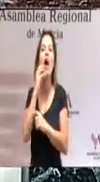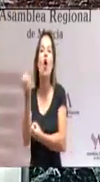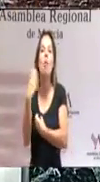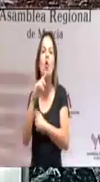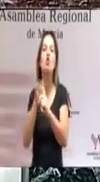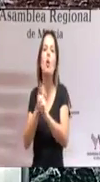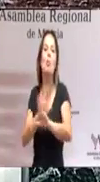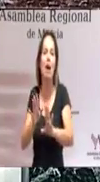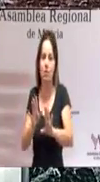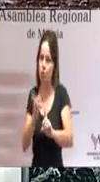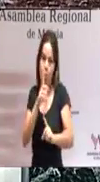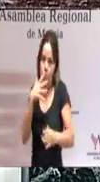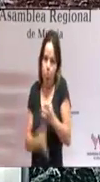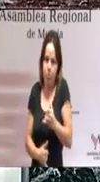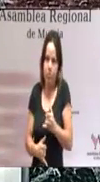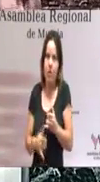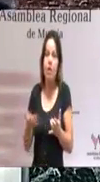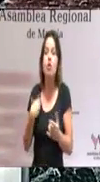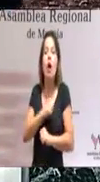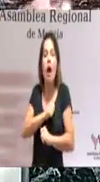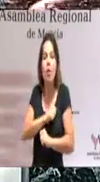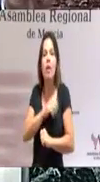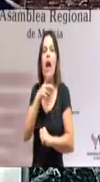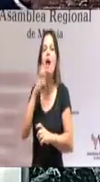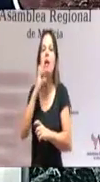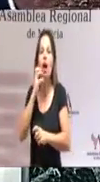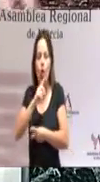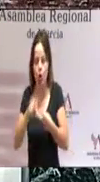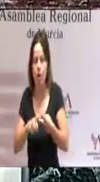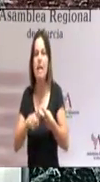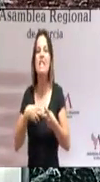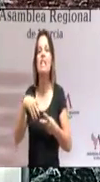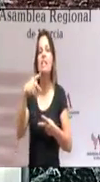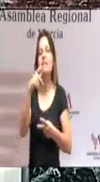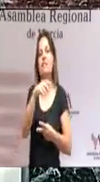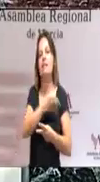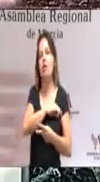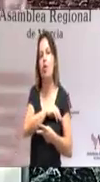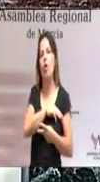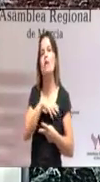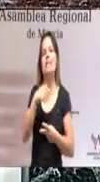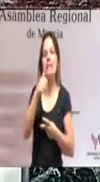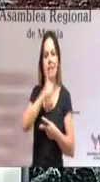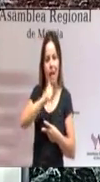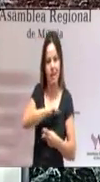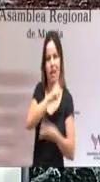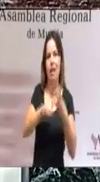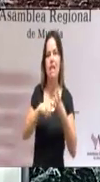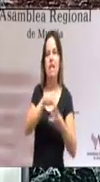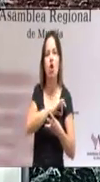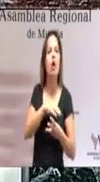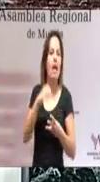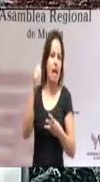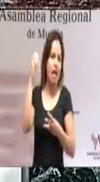exclusivamente, porque nos vamos a equivocar. Hay que esperar la situación de Rajoy, del señor Pedro Sánchez, del señor Iglesias, del señor